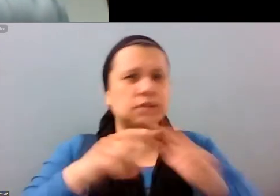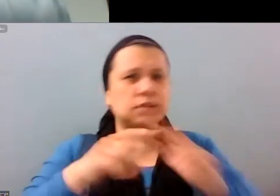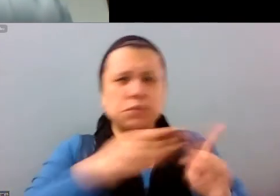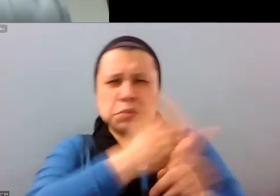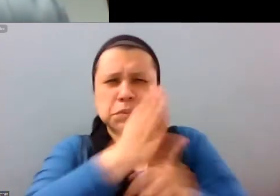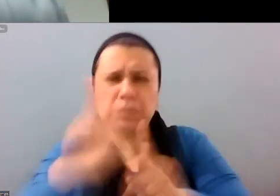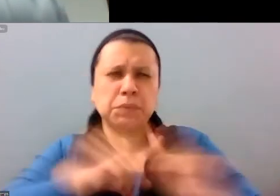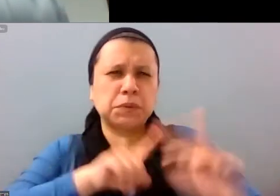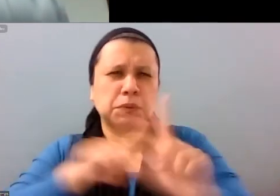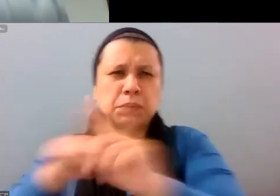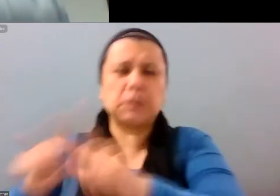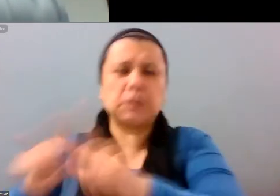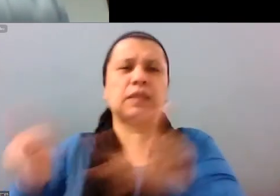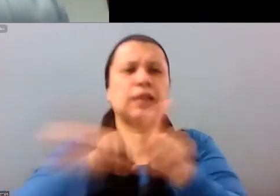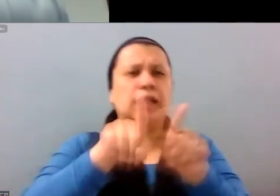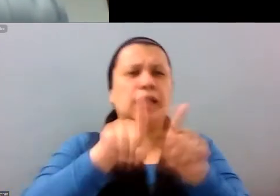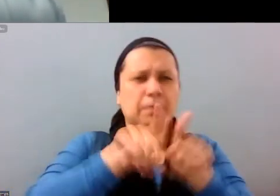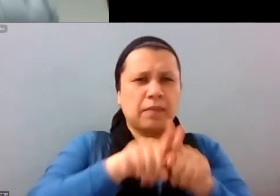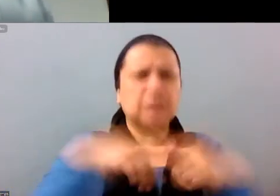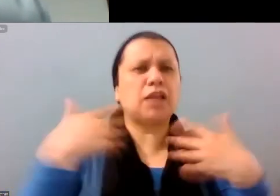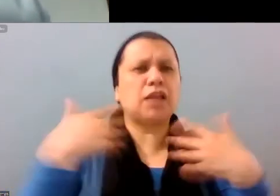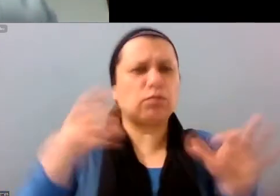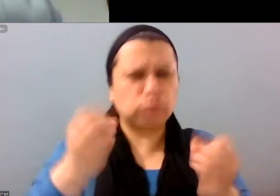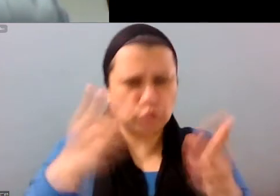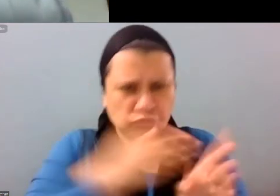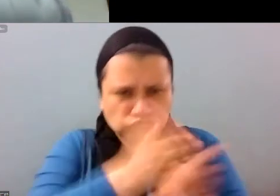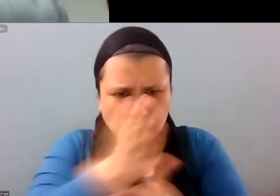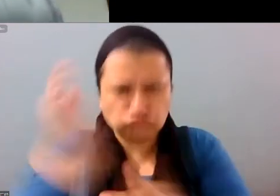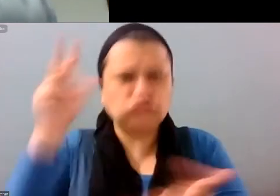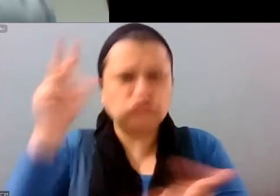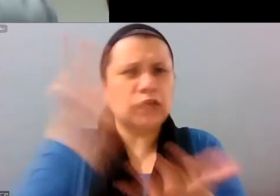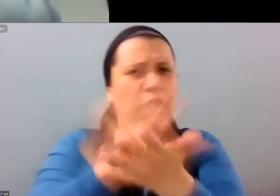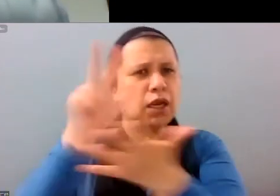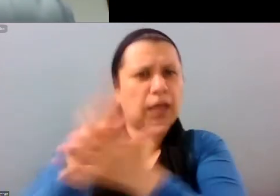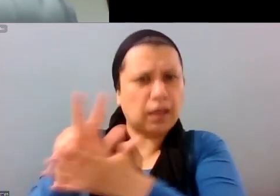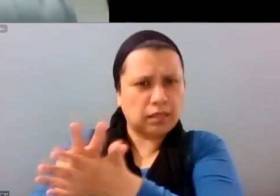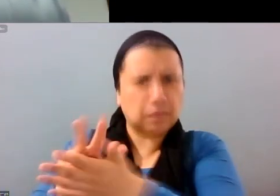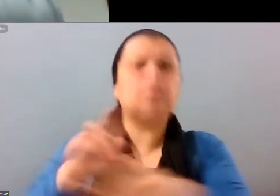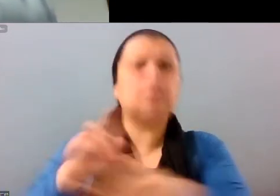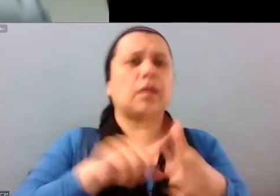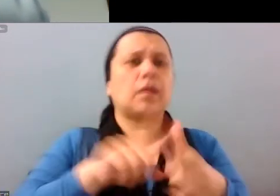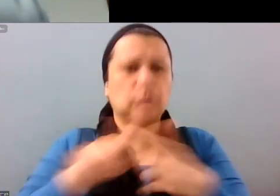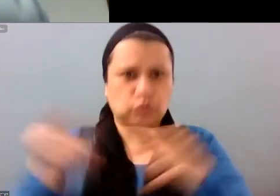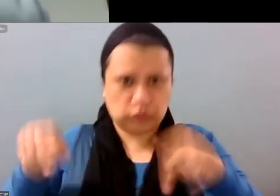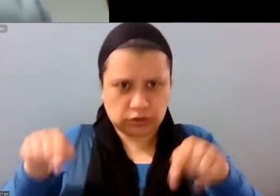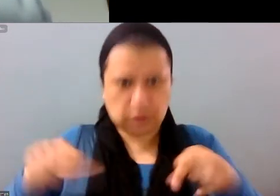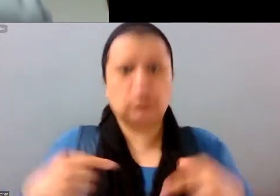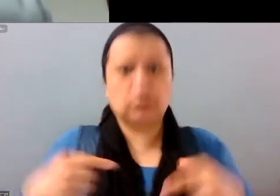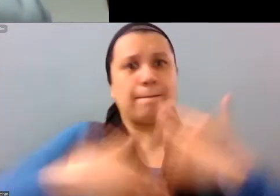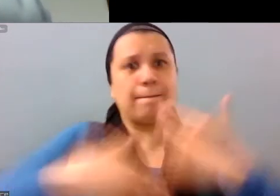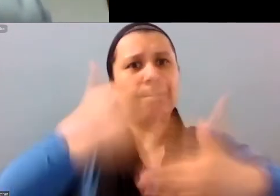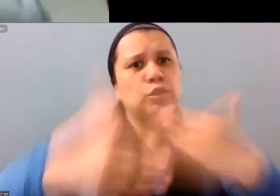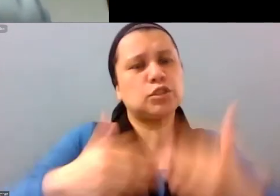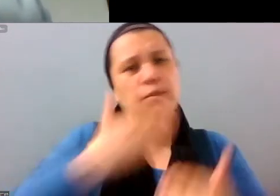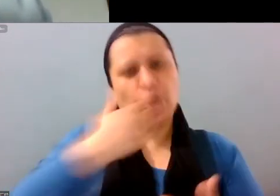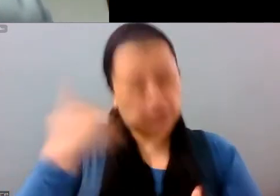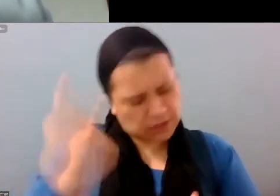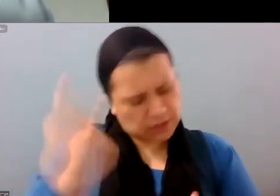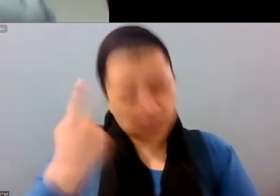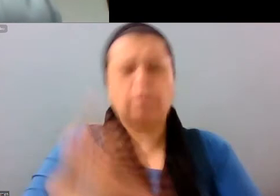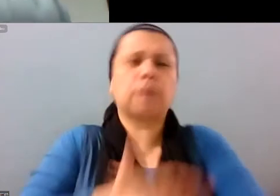una gran cantidad de carreras acreditadas en una serie de procesos orientados a mejorar todo lo que hacemos ¿qué debe